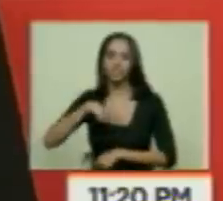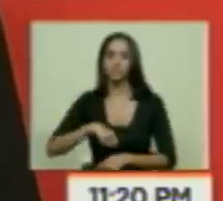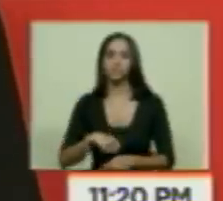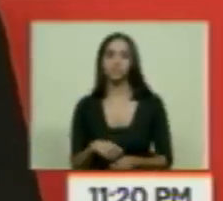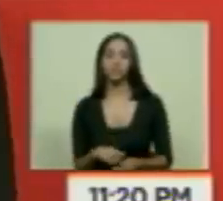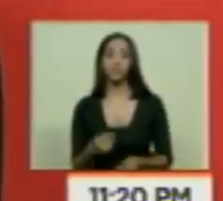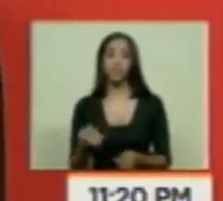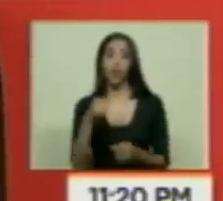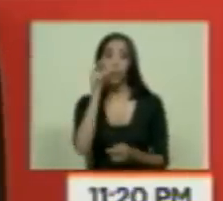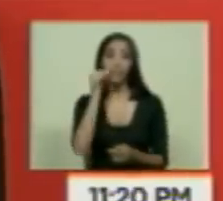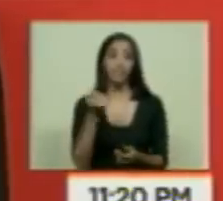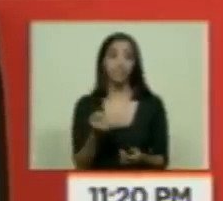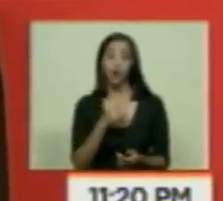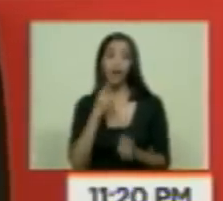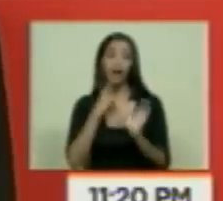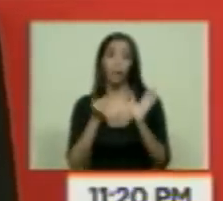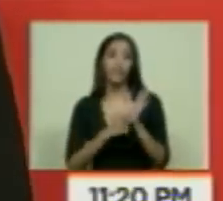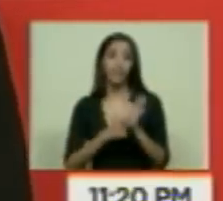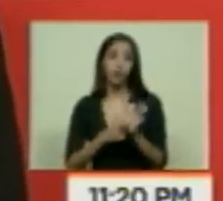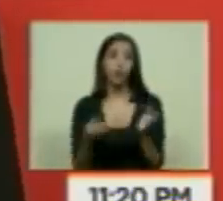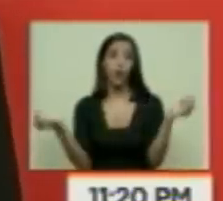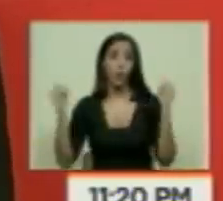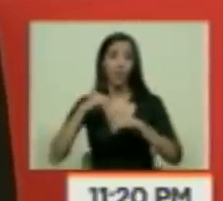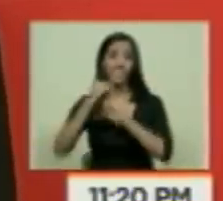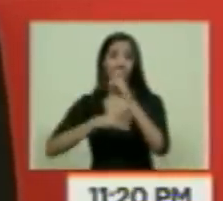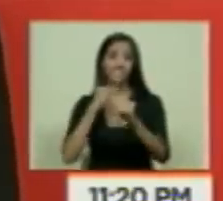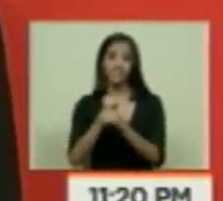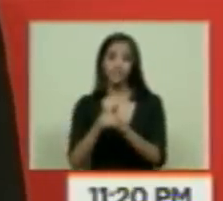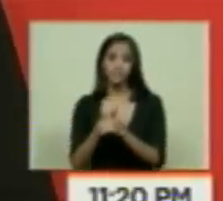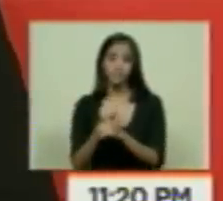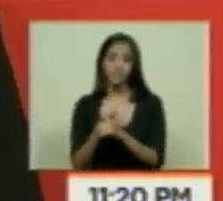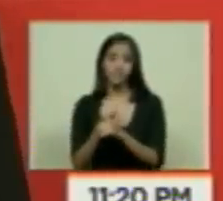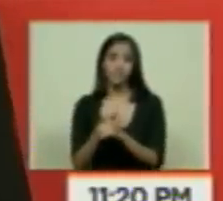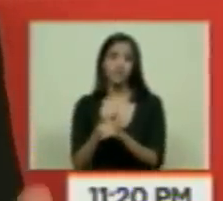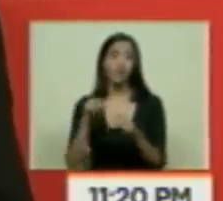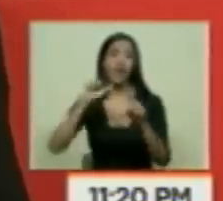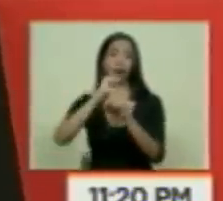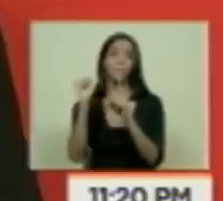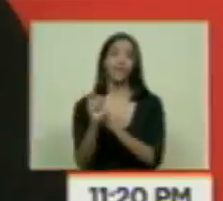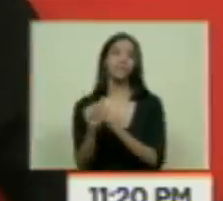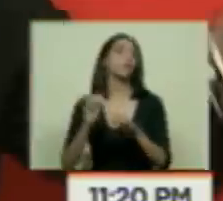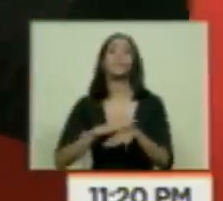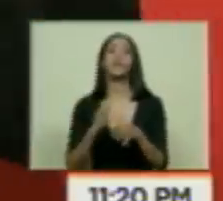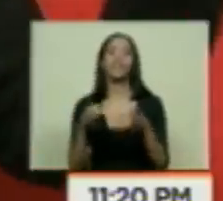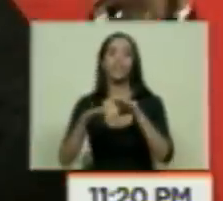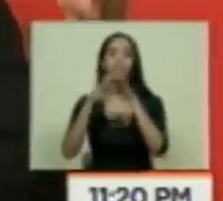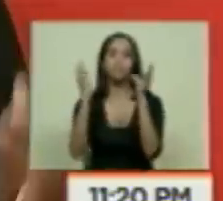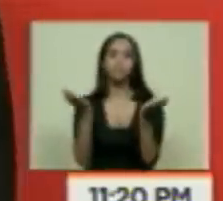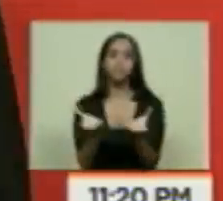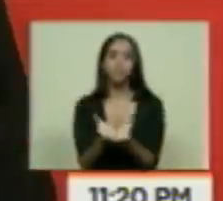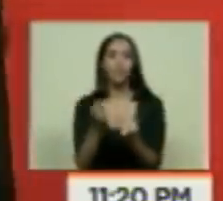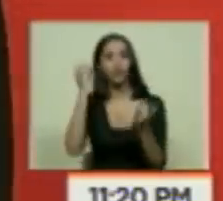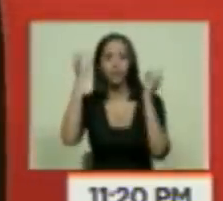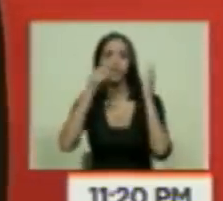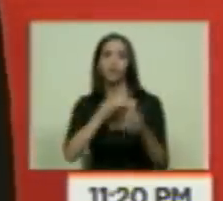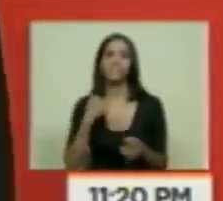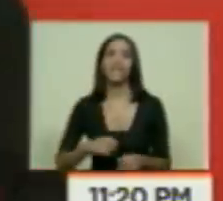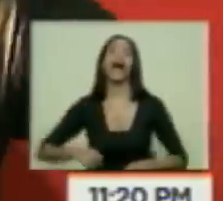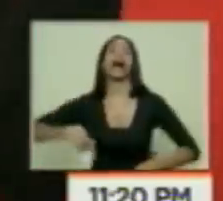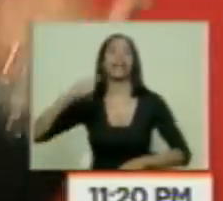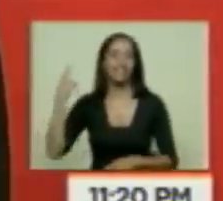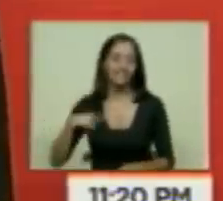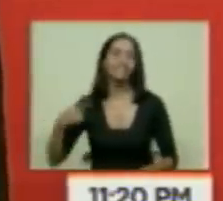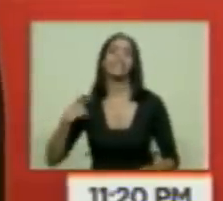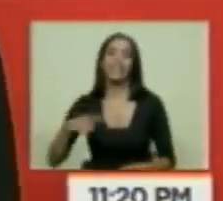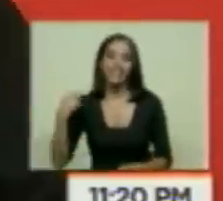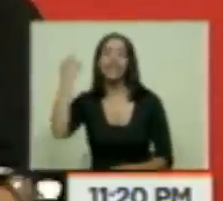que no va a cumplir con los tratados internacionales del tema de ambiente, porque el calentamiento global es un invento de los chinos. Hay que tener la